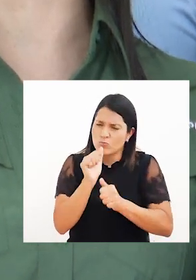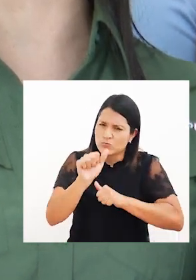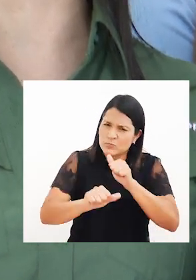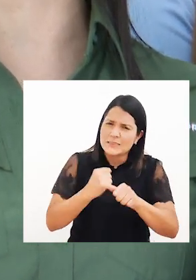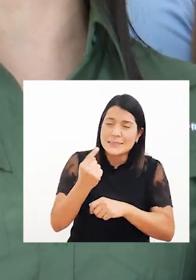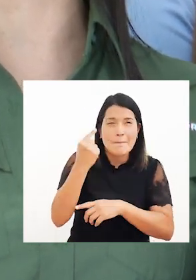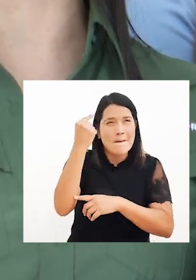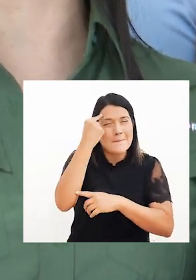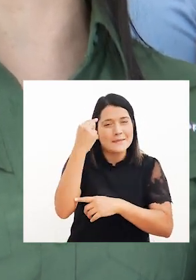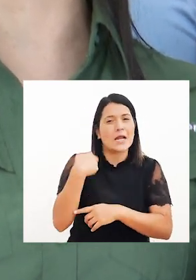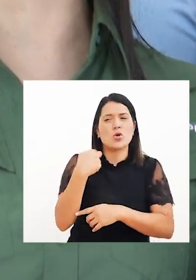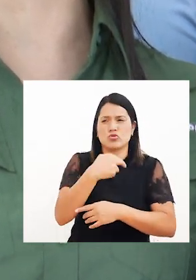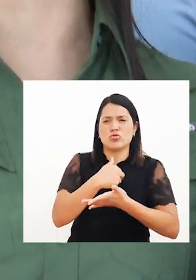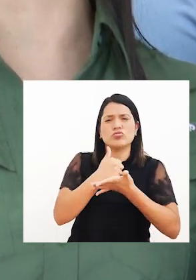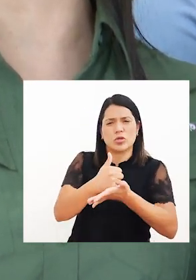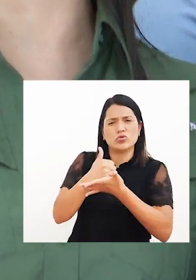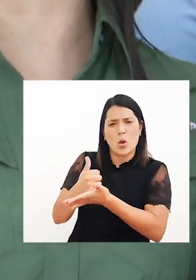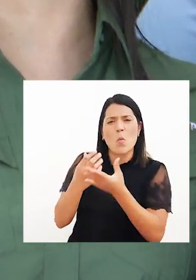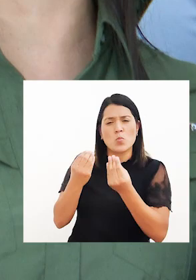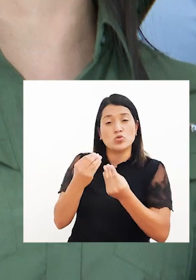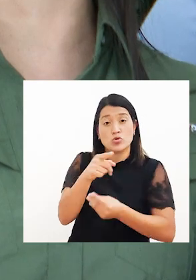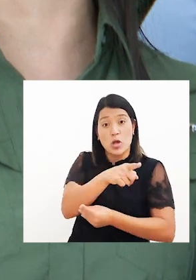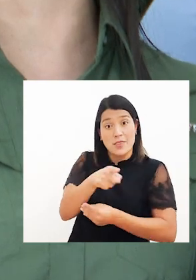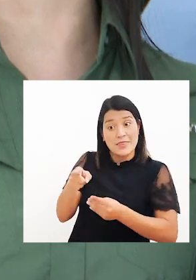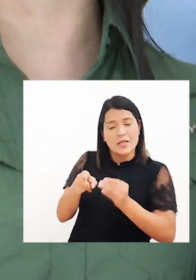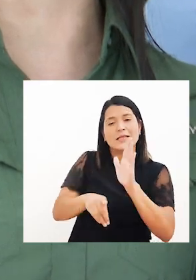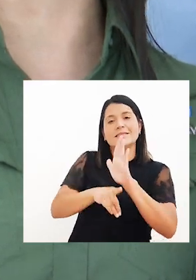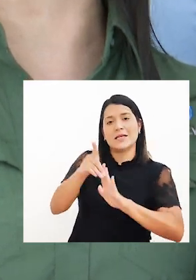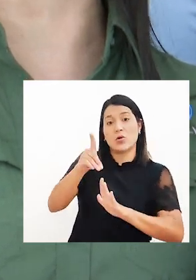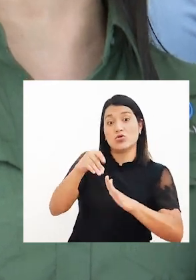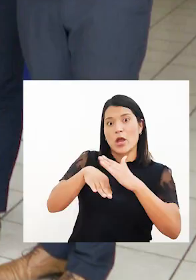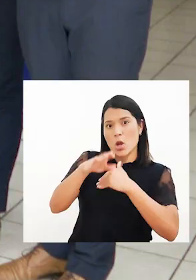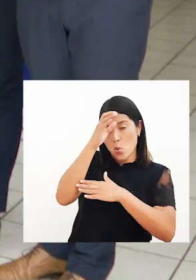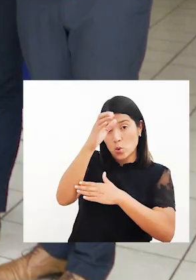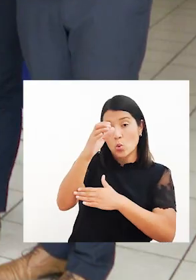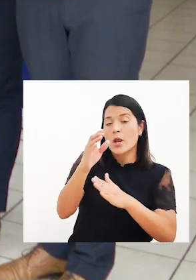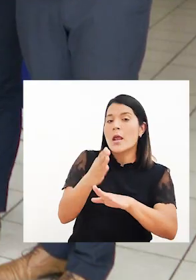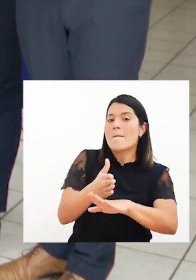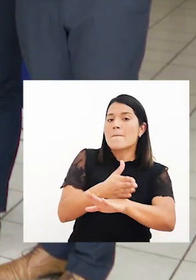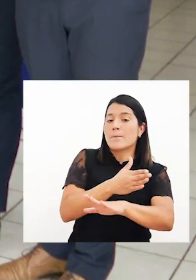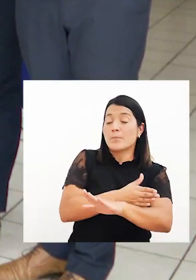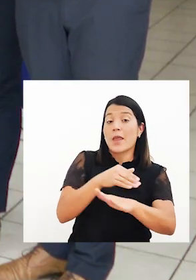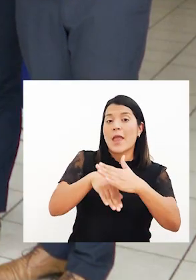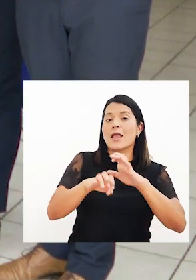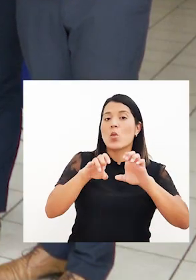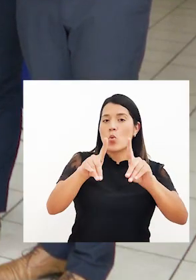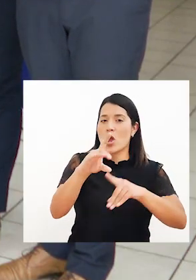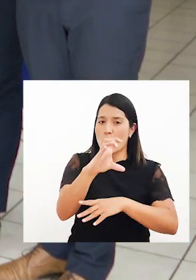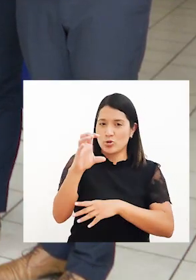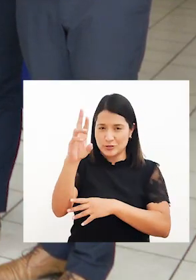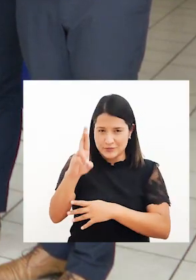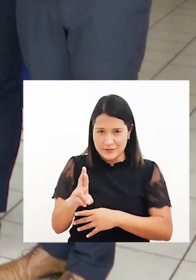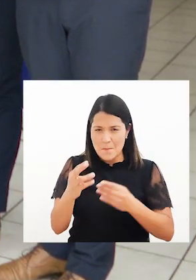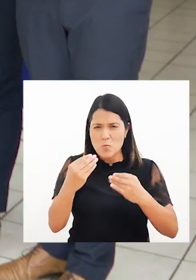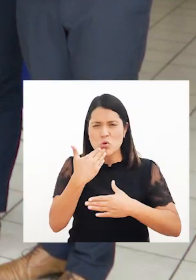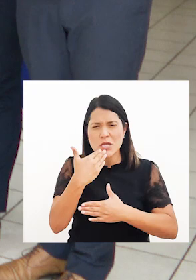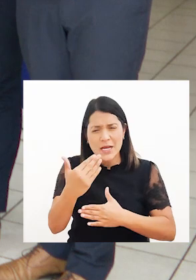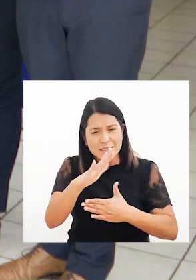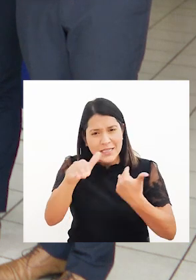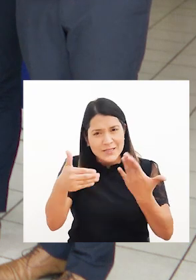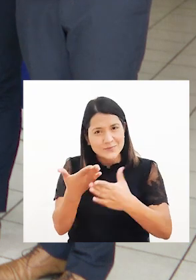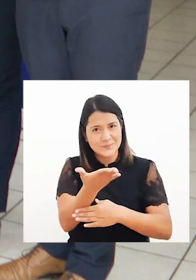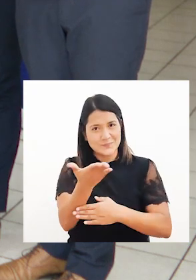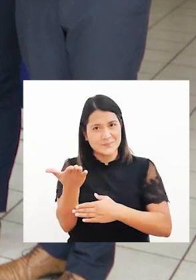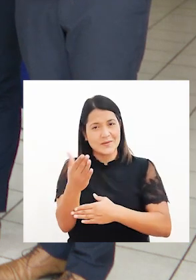siempre que estamos aportando significativamente al desarrollo de la cultura y al progreso de la educación costarricense. Muchas gracias a todos y a